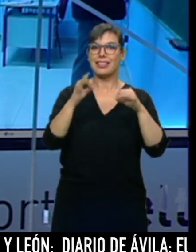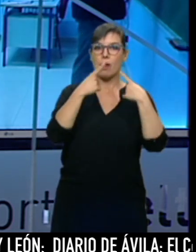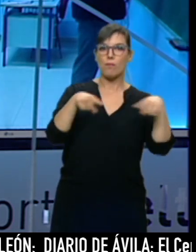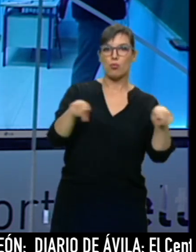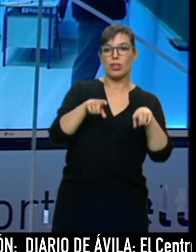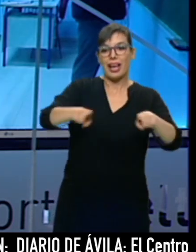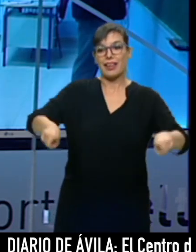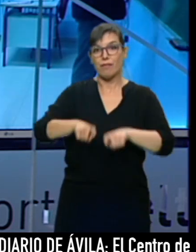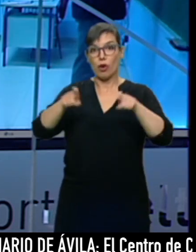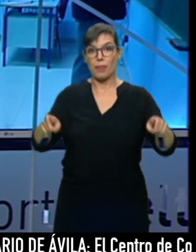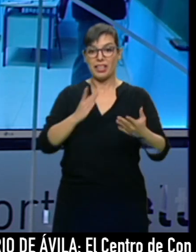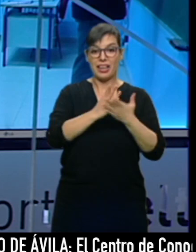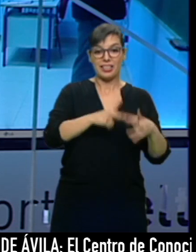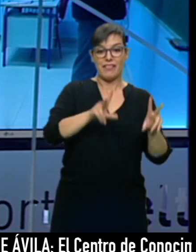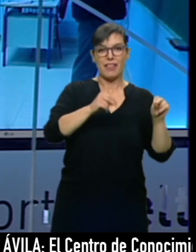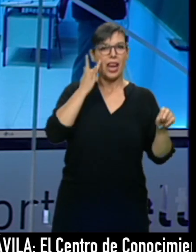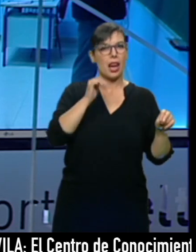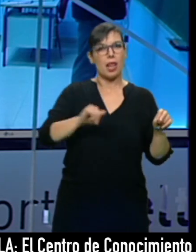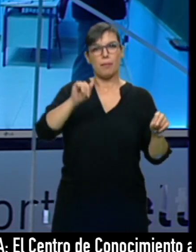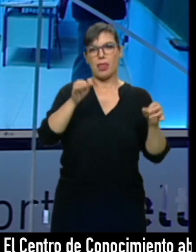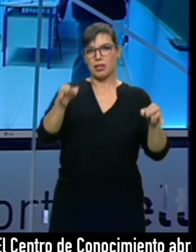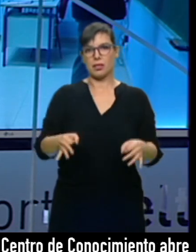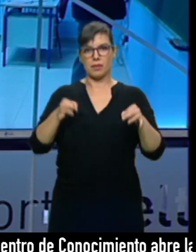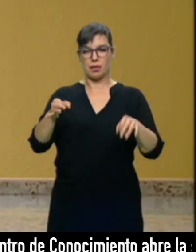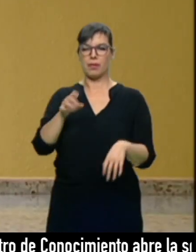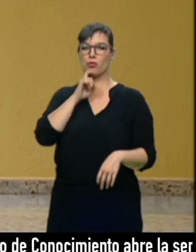Así comenzará el próximo curso escolar.